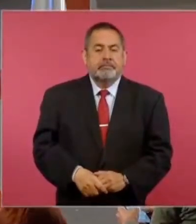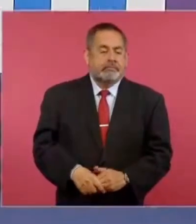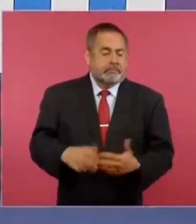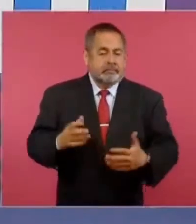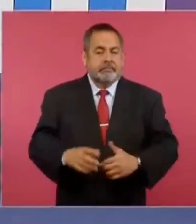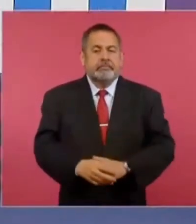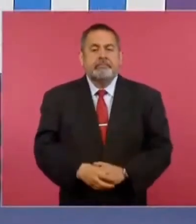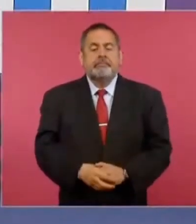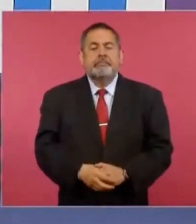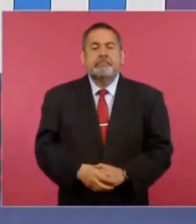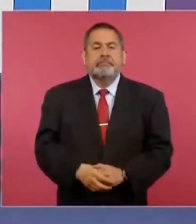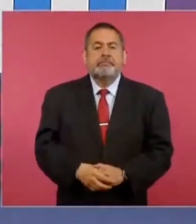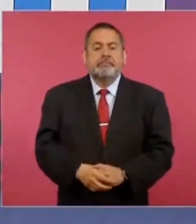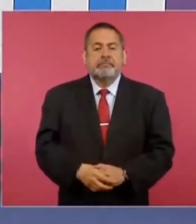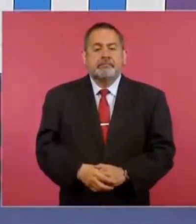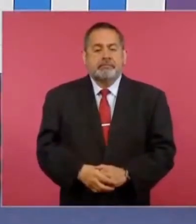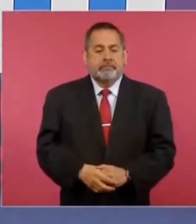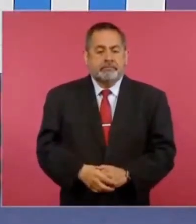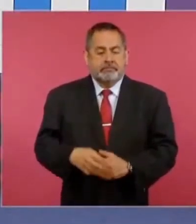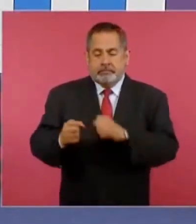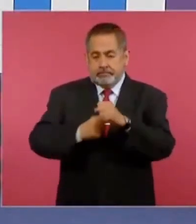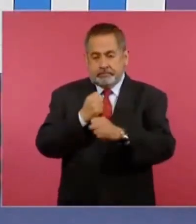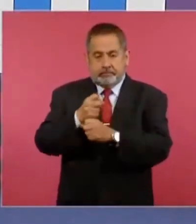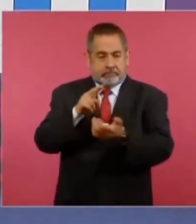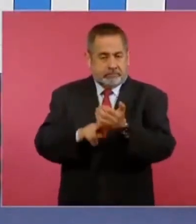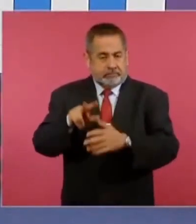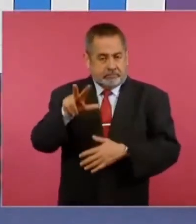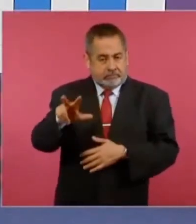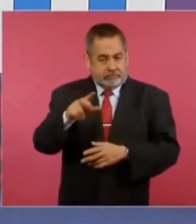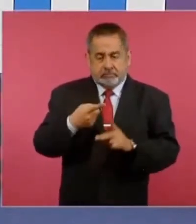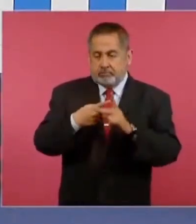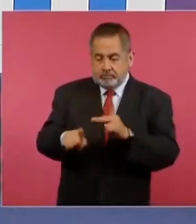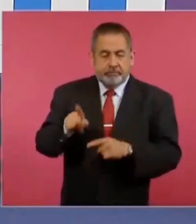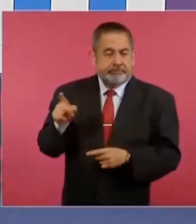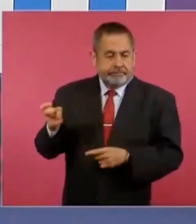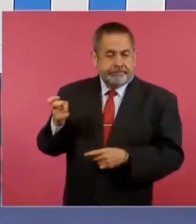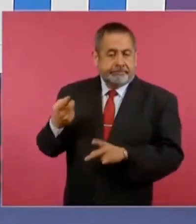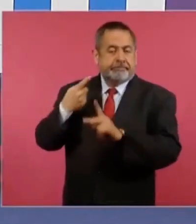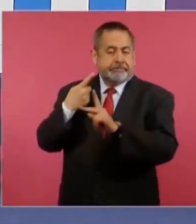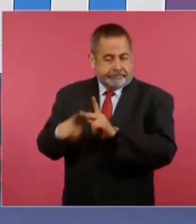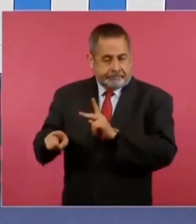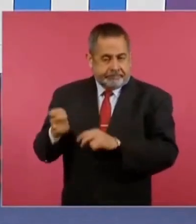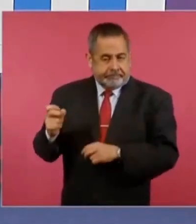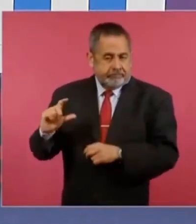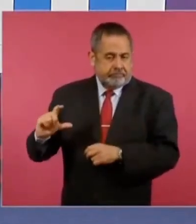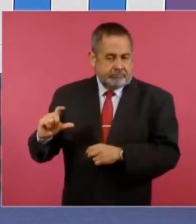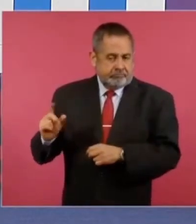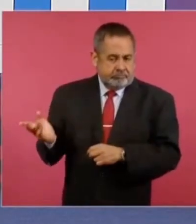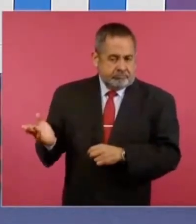Entonces, en el 18 inician con esto.